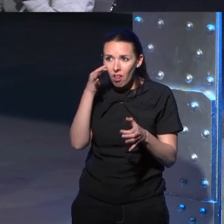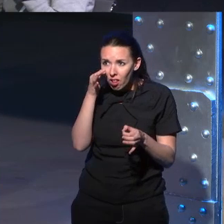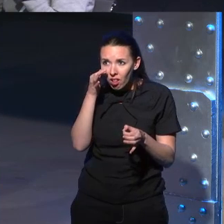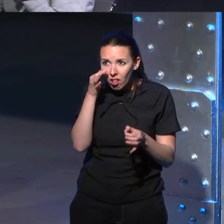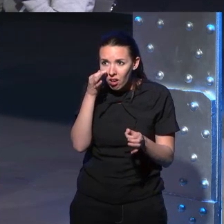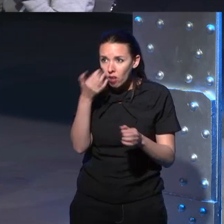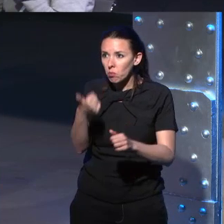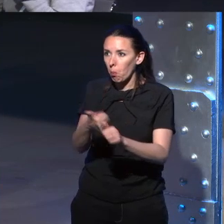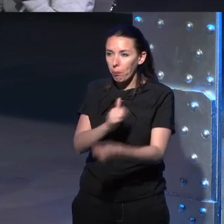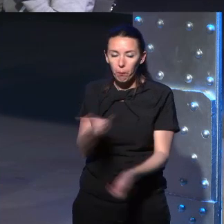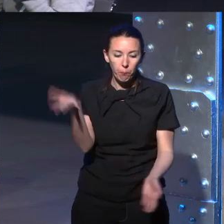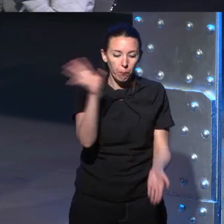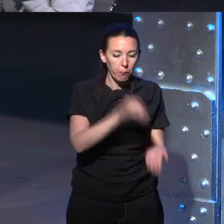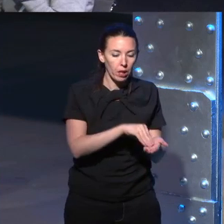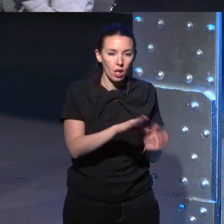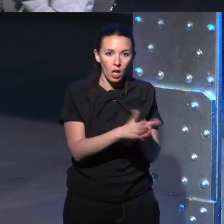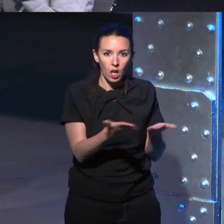con